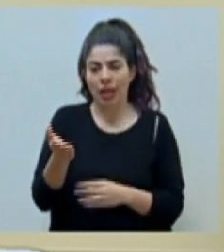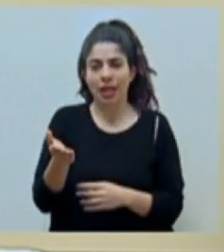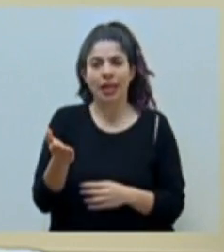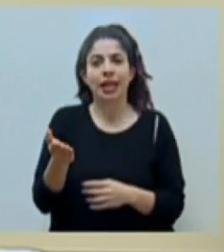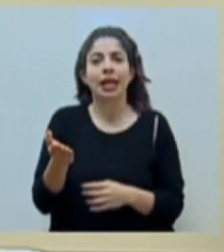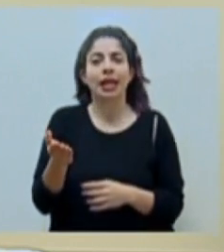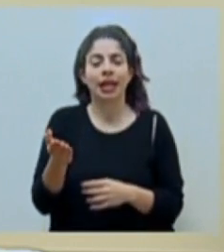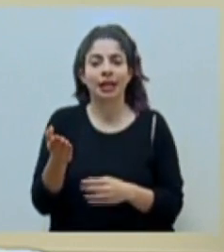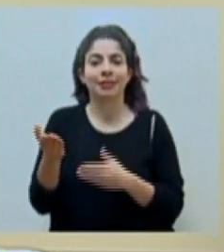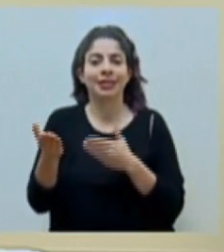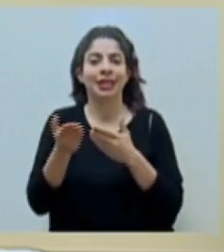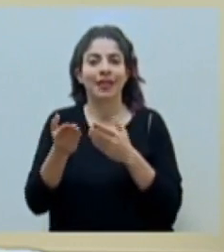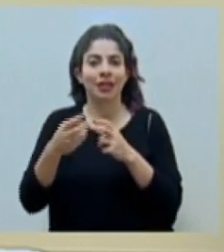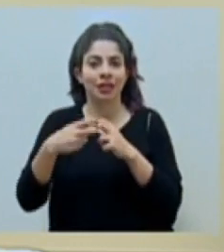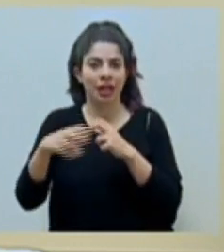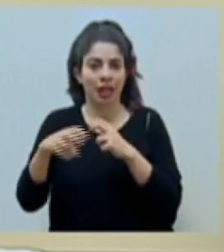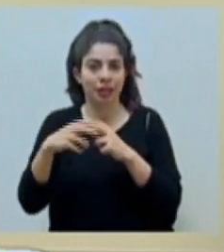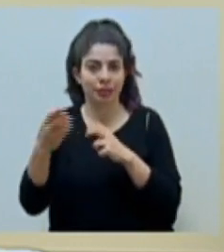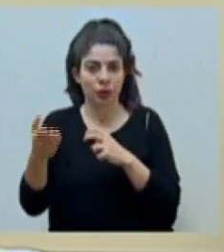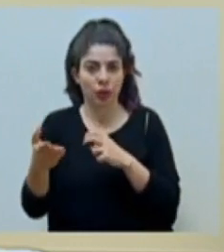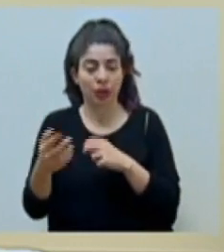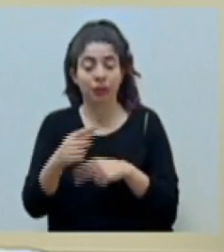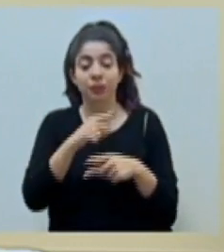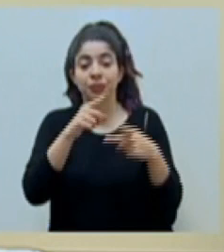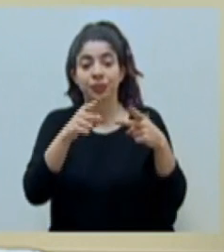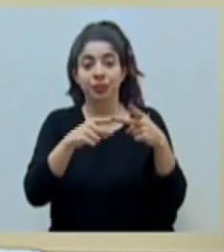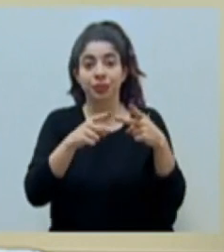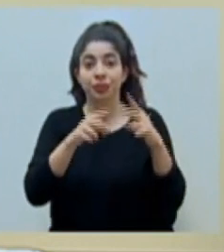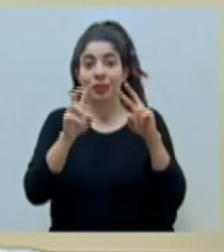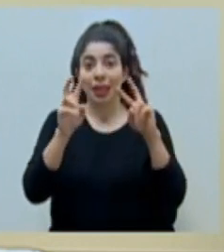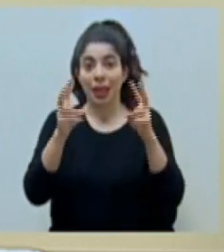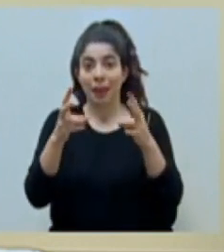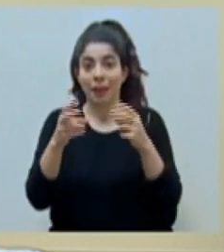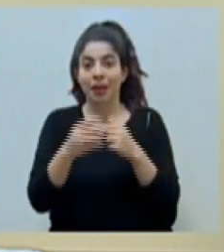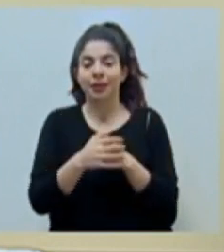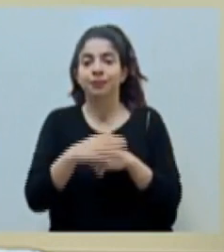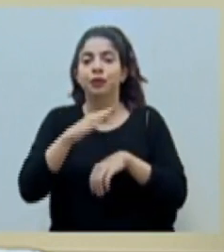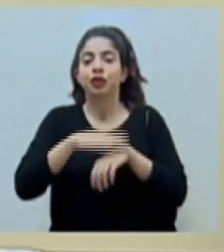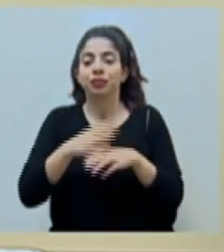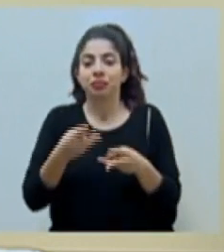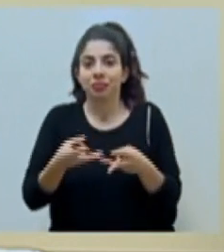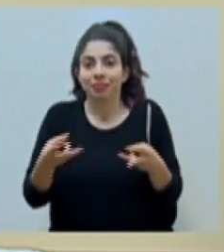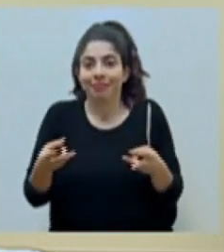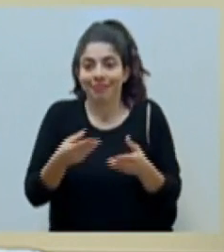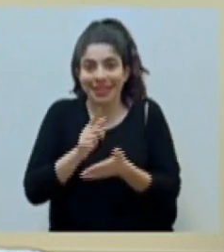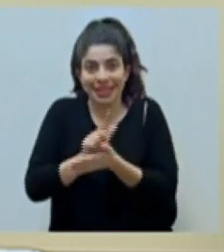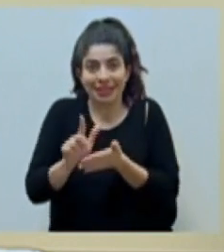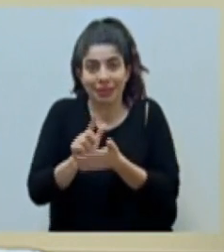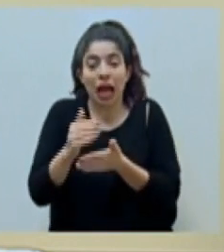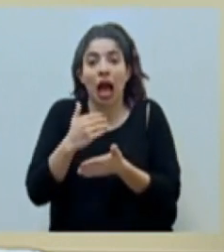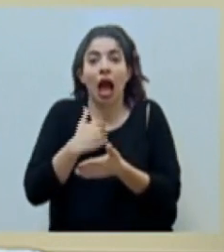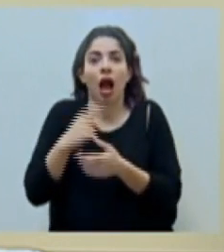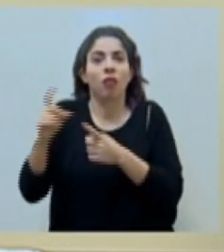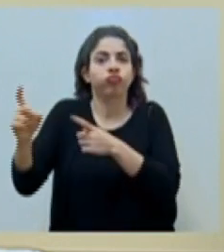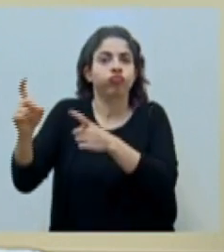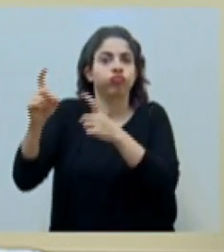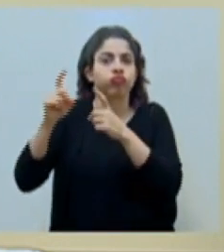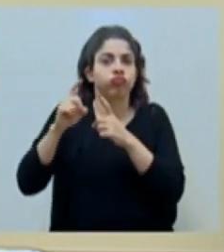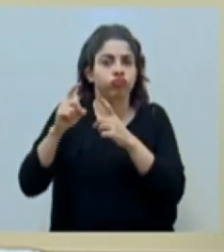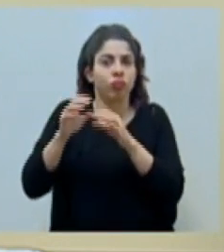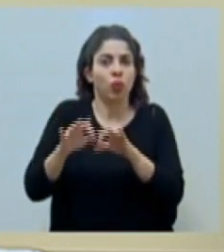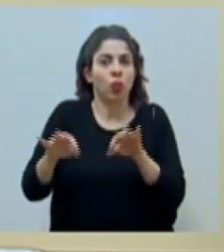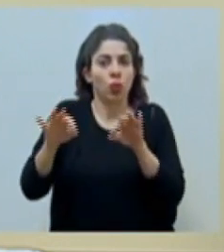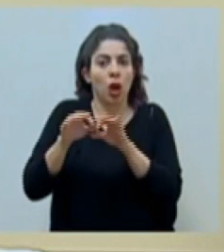de el servicio de transporte. El otro tema, con respecto a los insumos, tenemos una donación importante donde